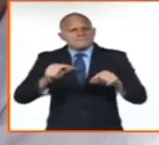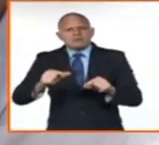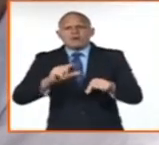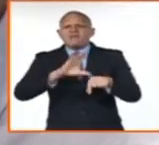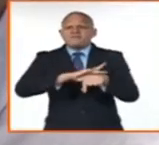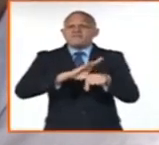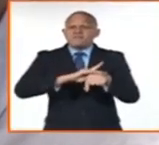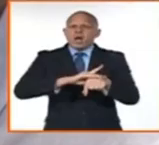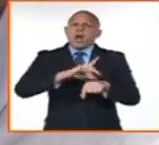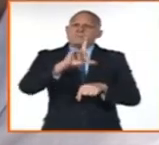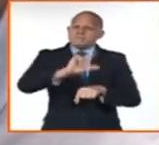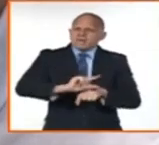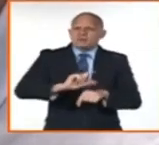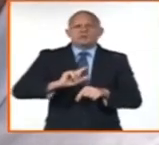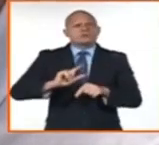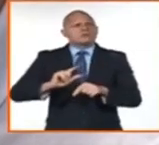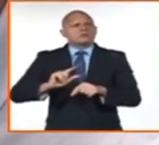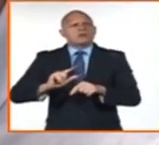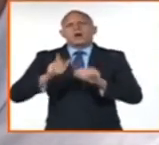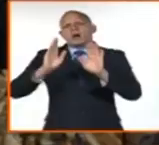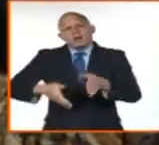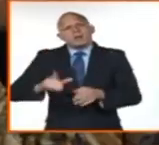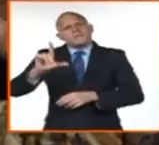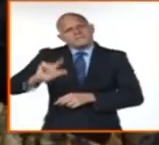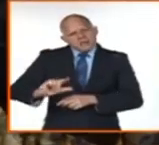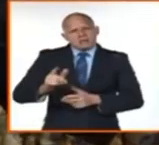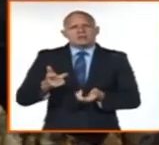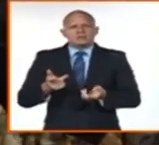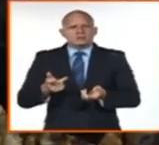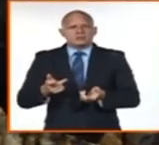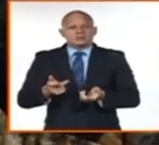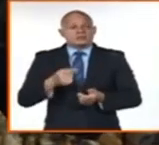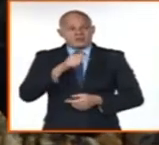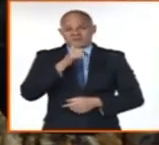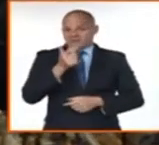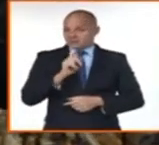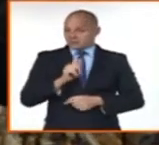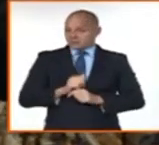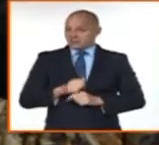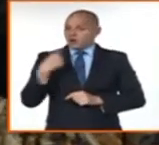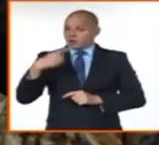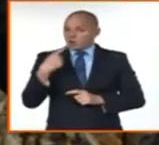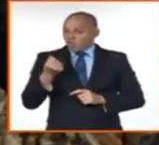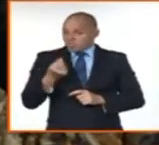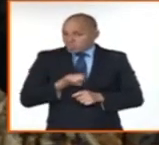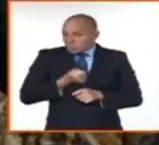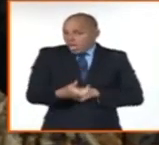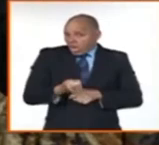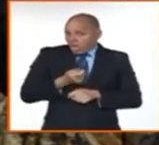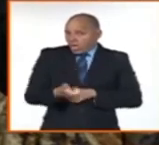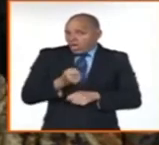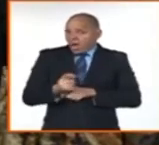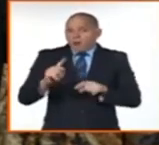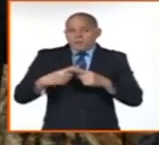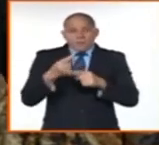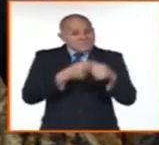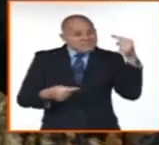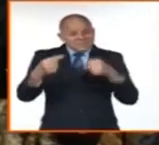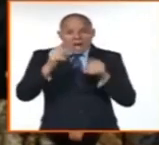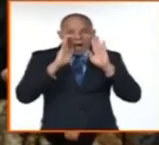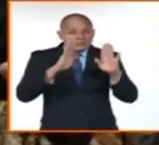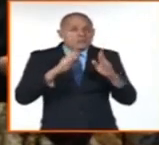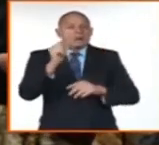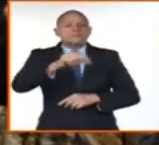costo tremendo en medio de esta situación, porque nosotros dijimos, aquí lo fundamental son la gente. Y entonces casi todos hubo que gastarlo